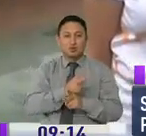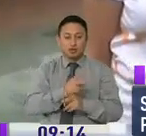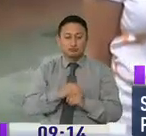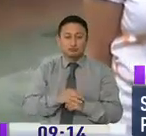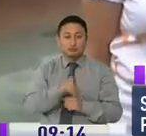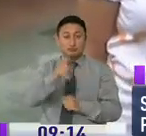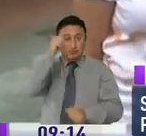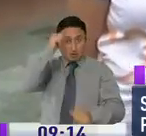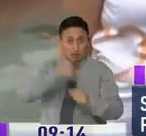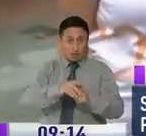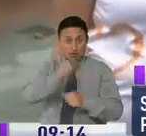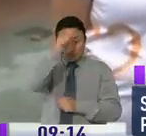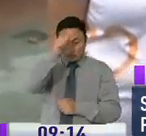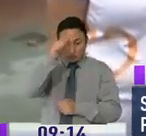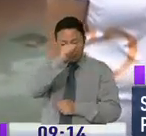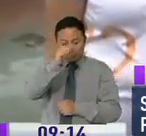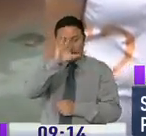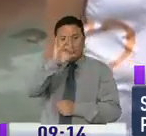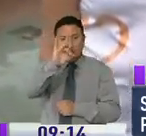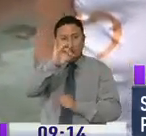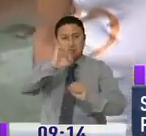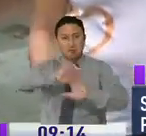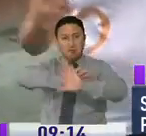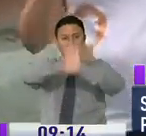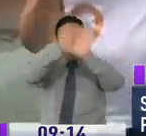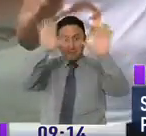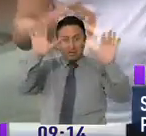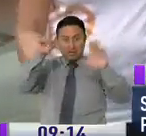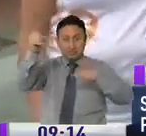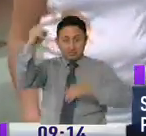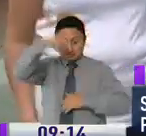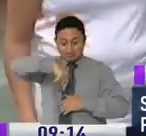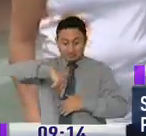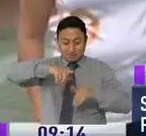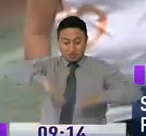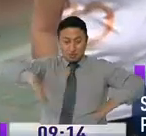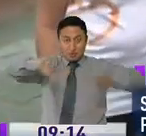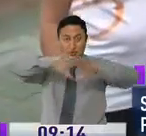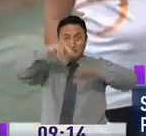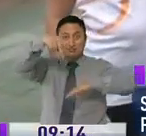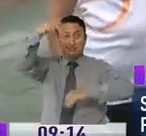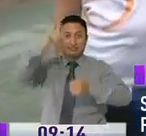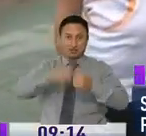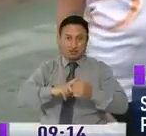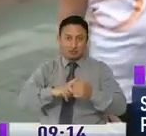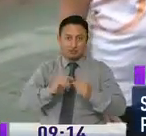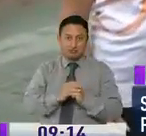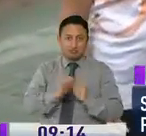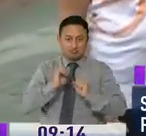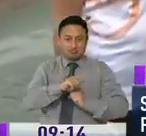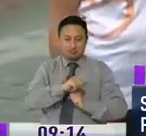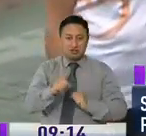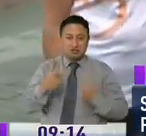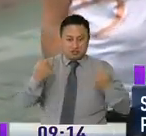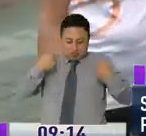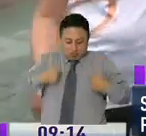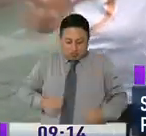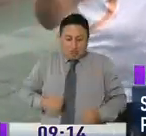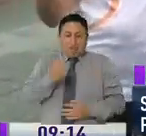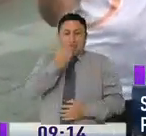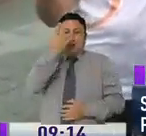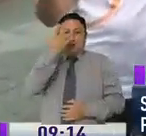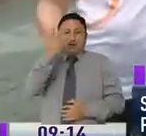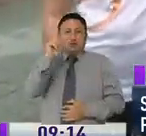No se olviden, el día domingo a partir de las 8 de la mañana tienen que estar en este sector del norte de la capital y tienen que traer una camiseta blanca, ese